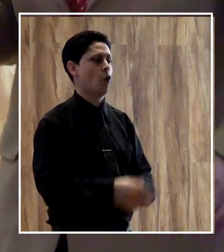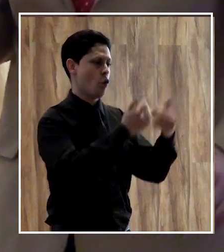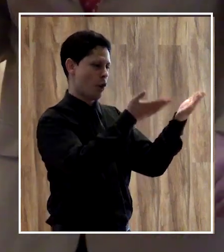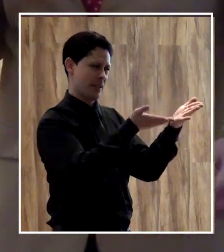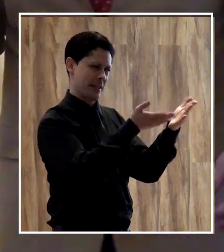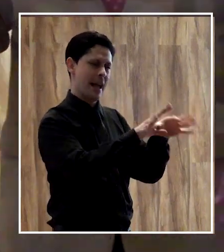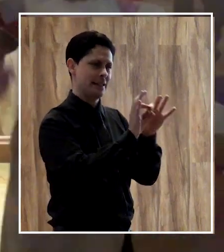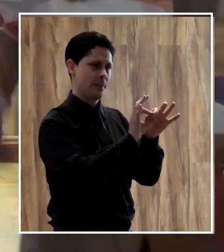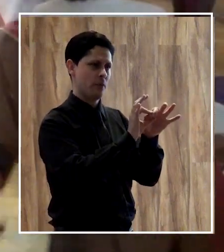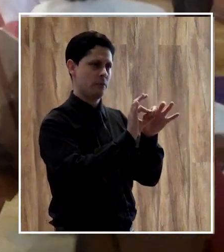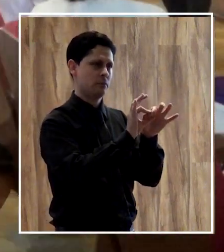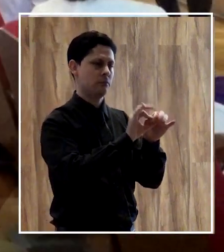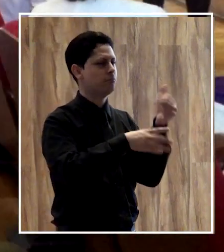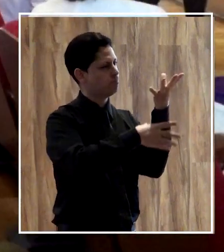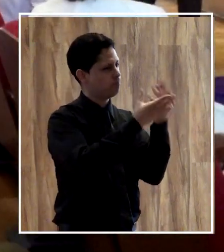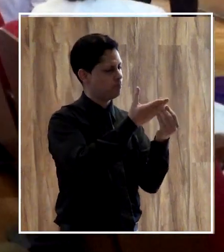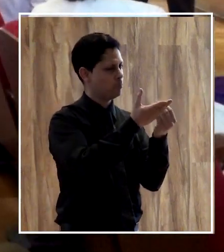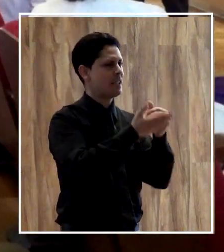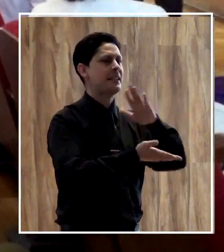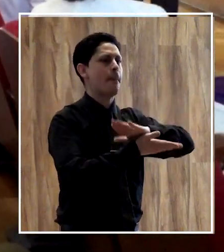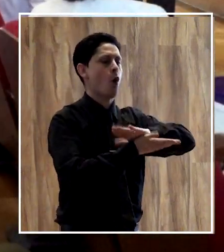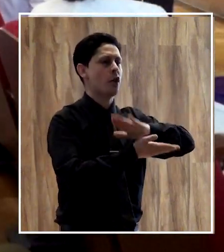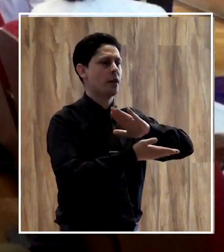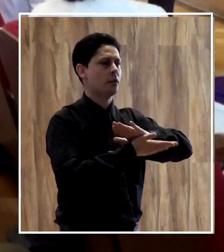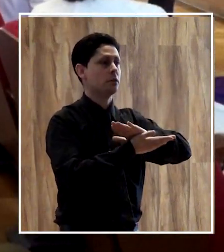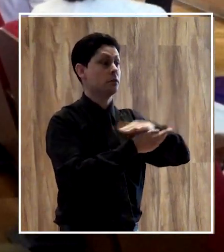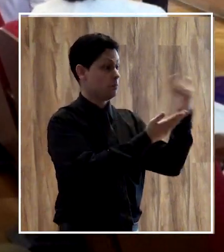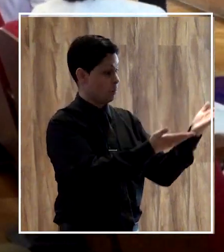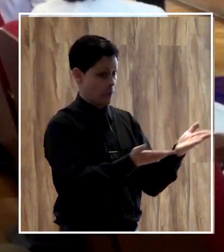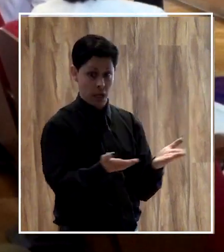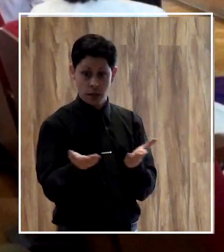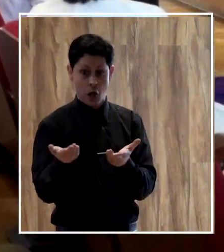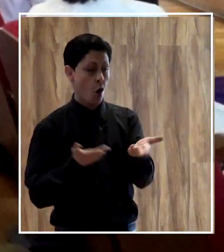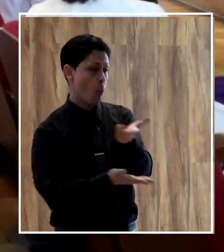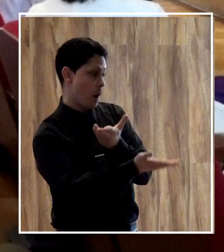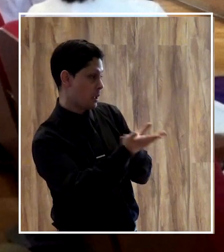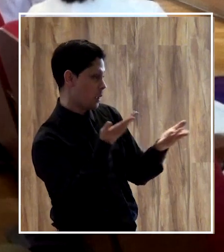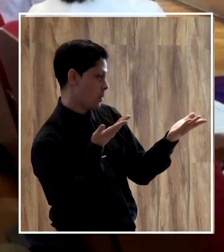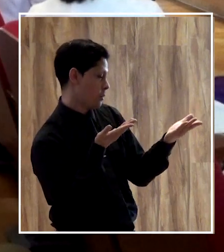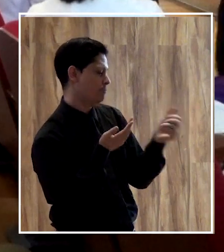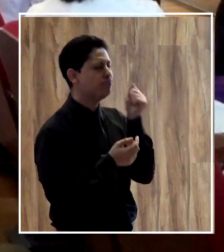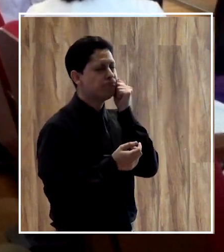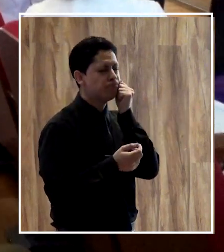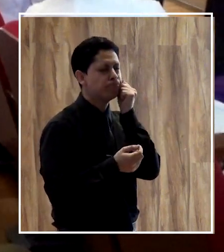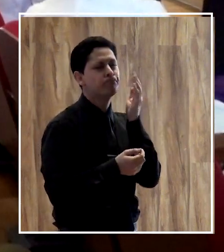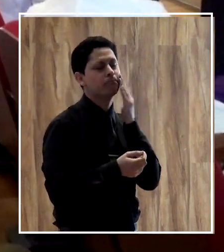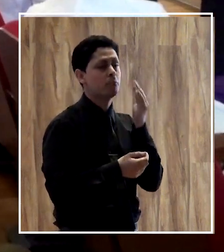Con este agradecimiento, damos por finalizada esta ceremonia. Les invitamos a compartir un momento